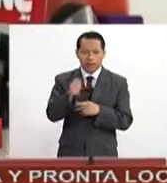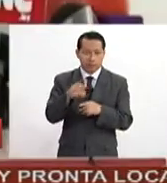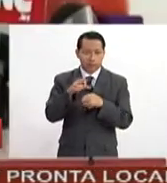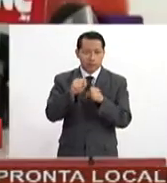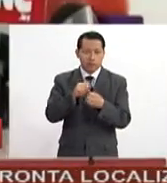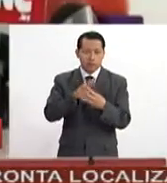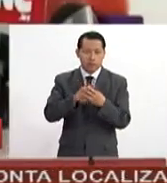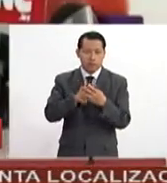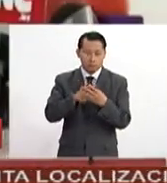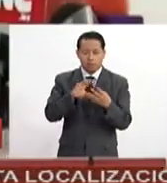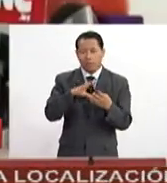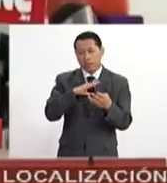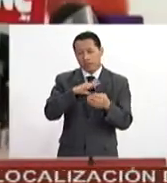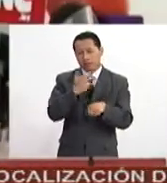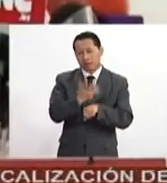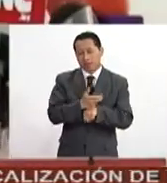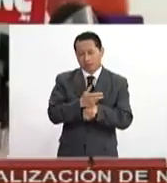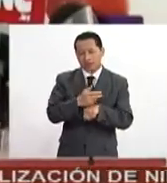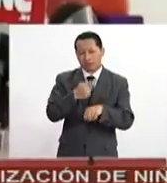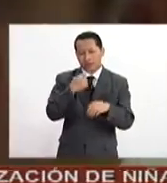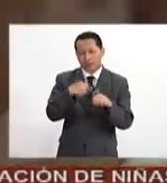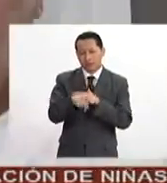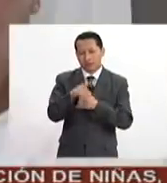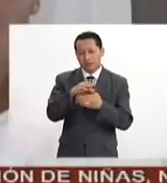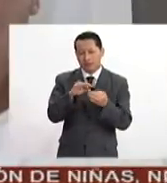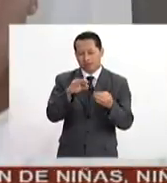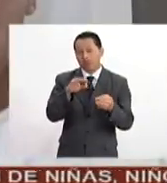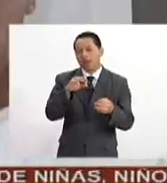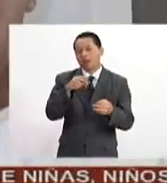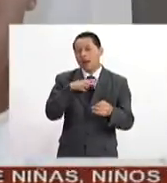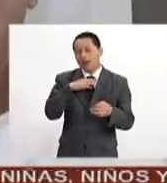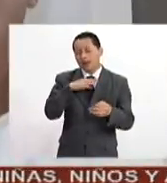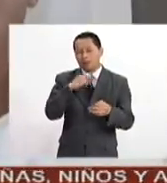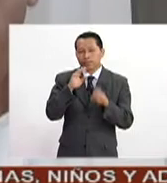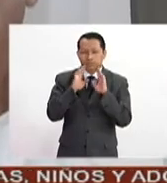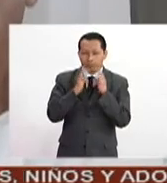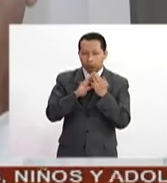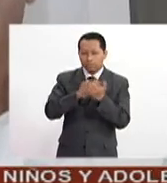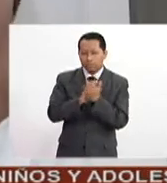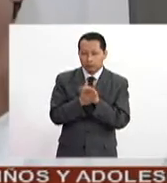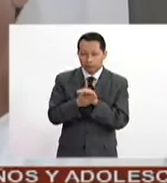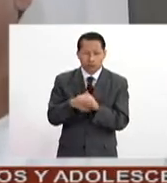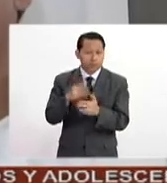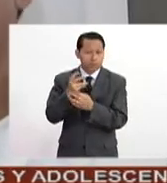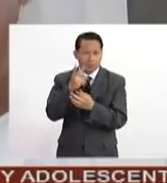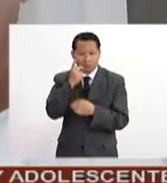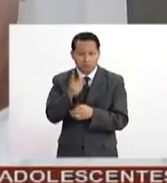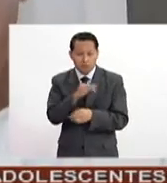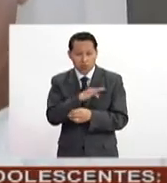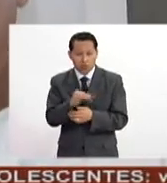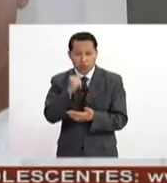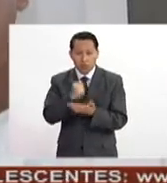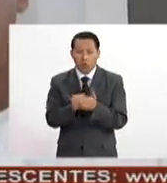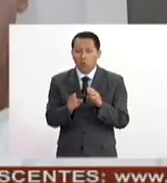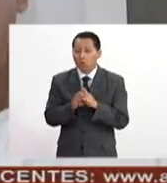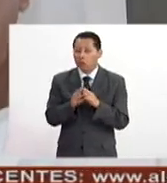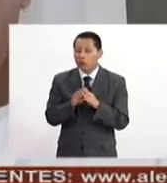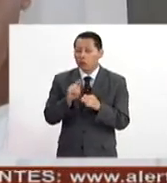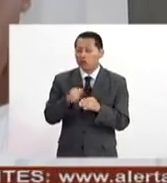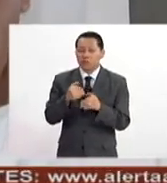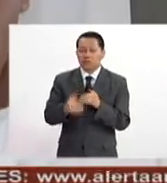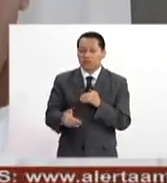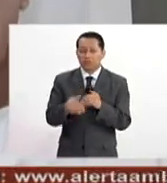en Estados Unidos acusado de narcotráfico. Raúl Mejía, aspirante de Movimiento Ciudadano, anunció que impulsará la ratificación del mandato a la mitad